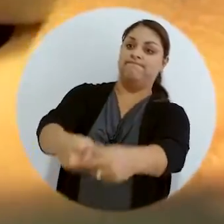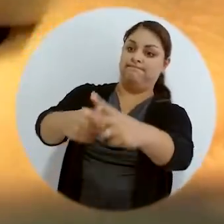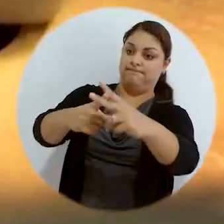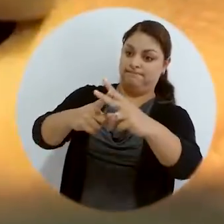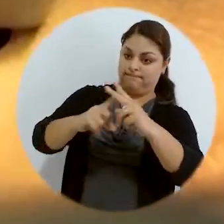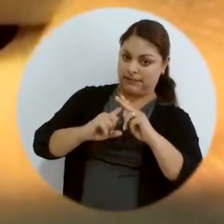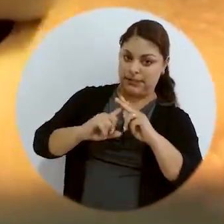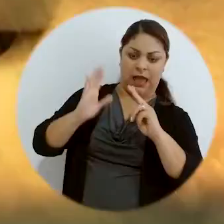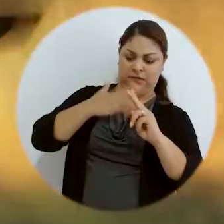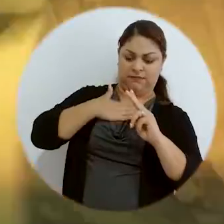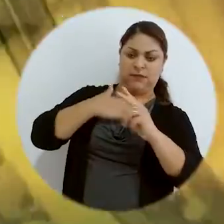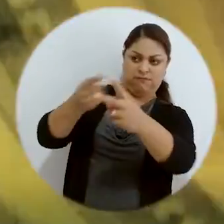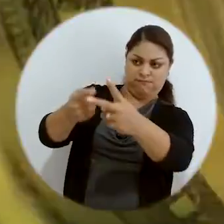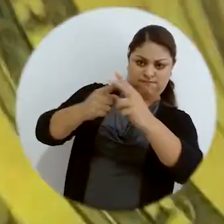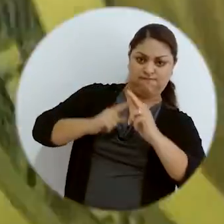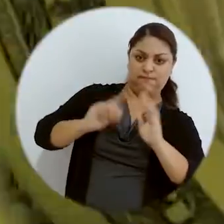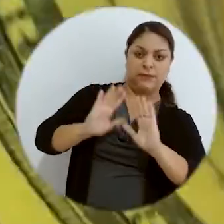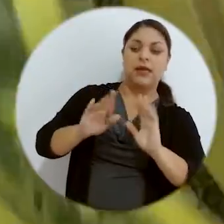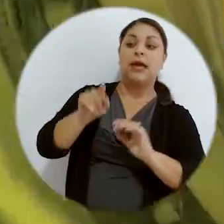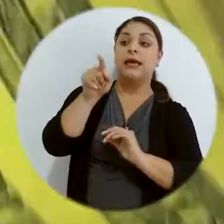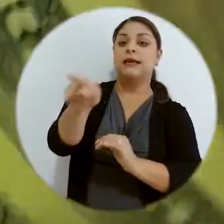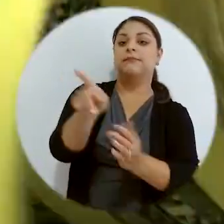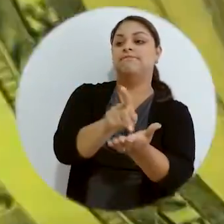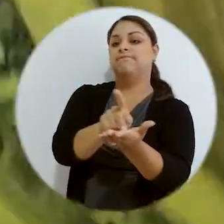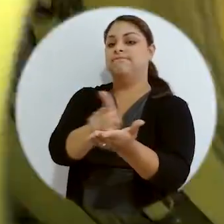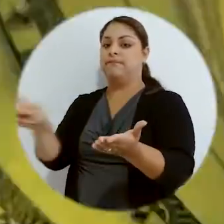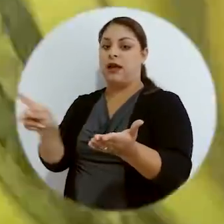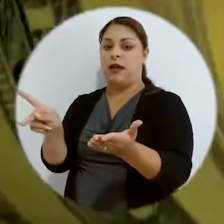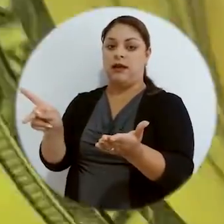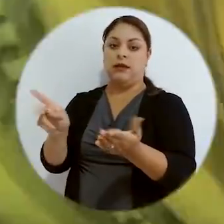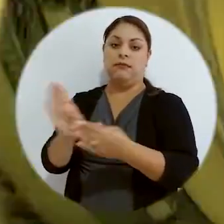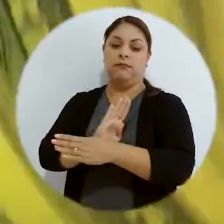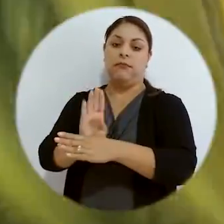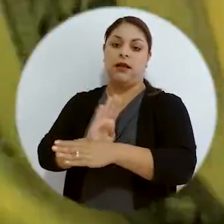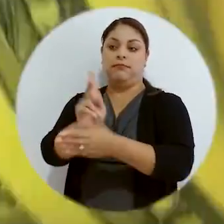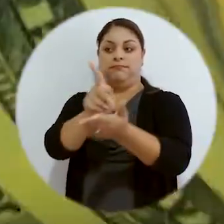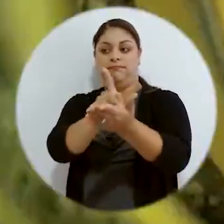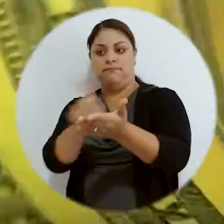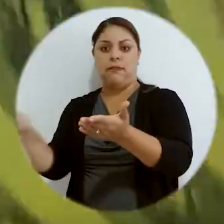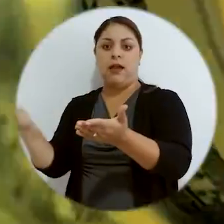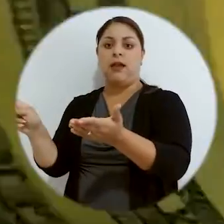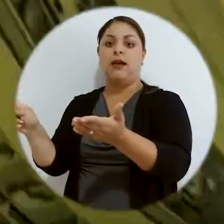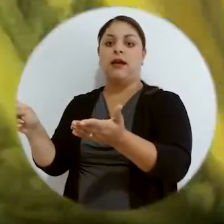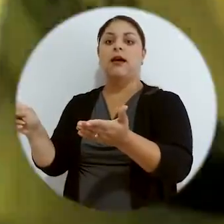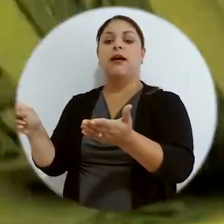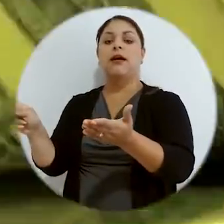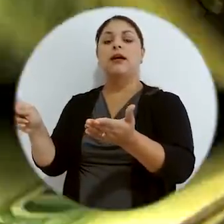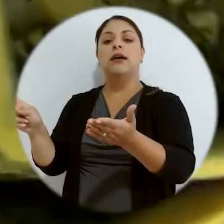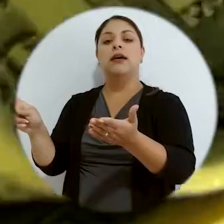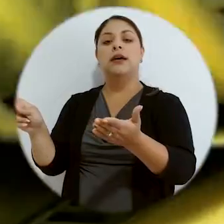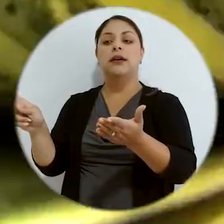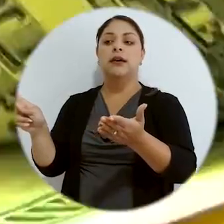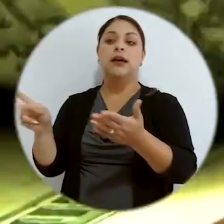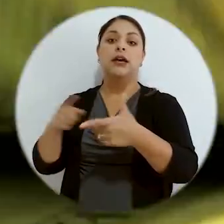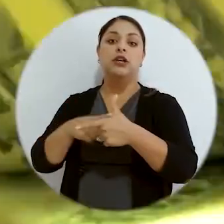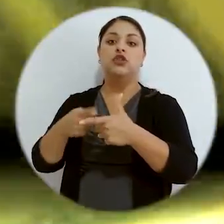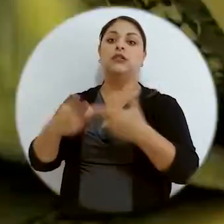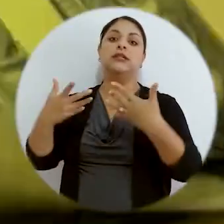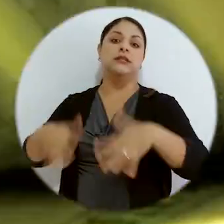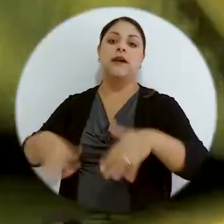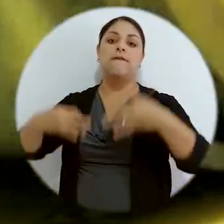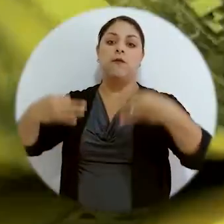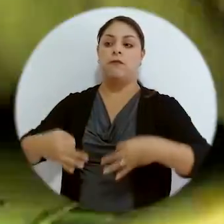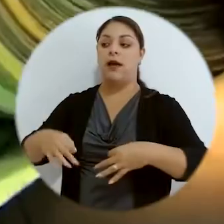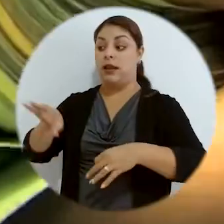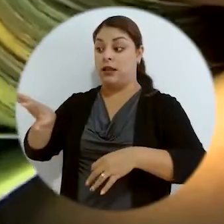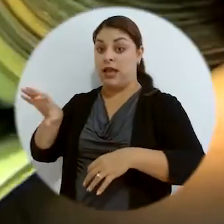ser dinero perfectamente que no esté formal en el sistema financiero, pero que a partir de esa transacción